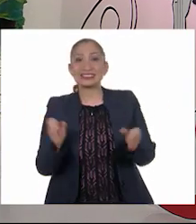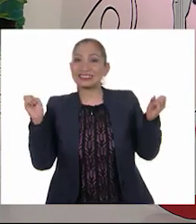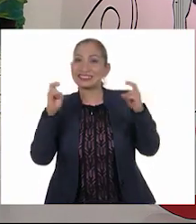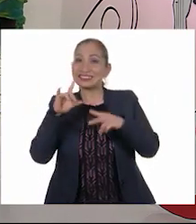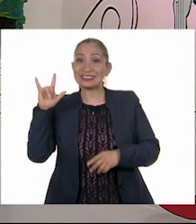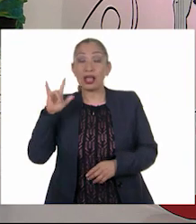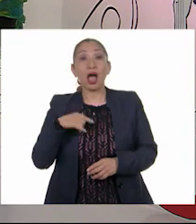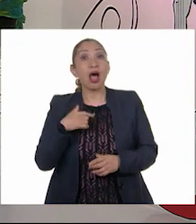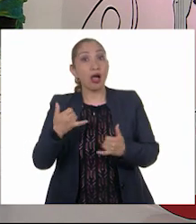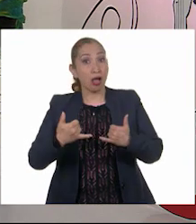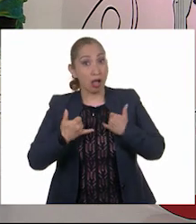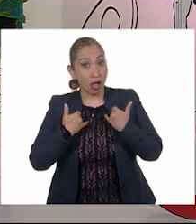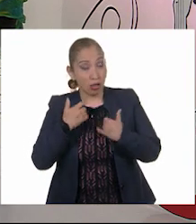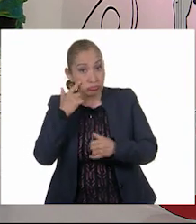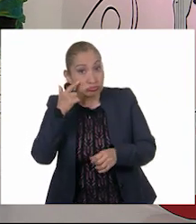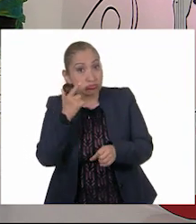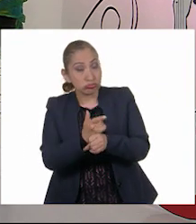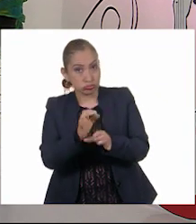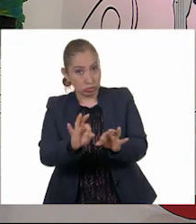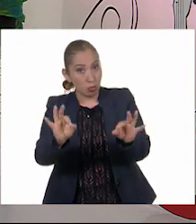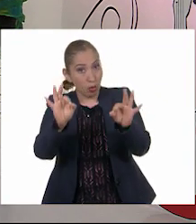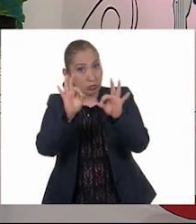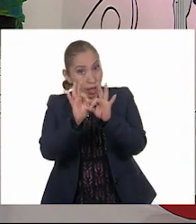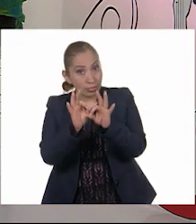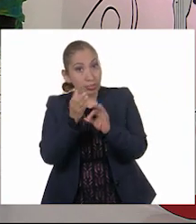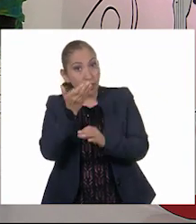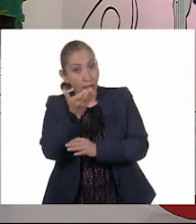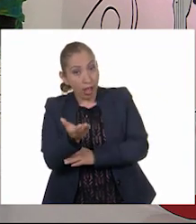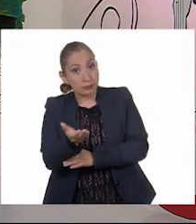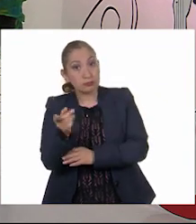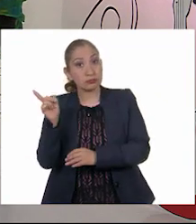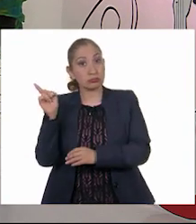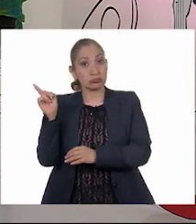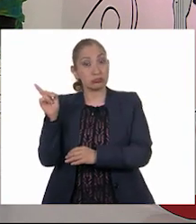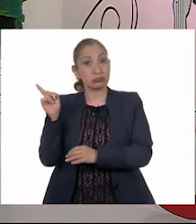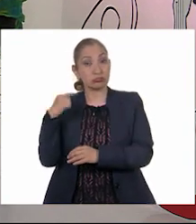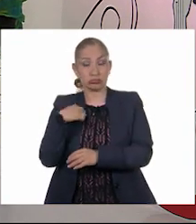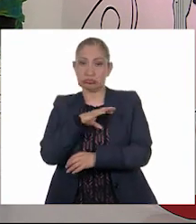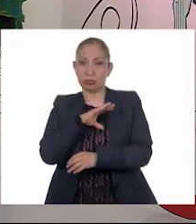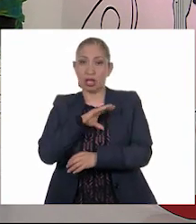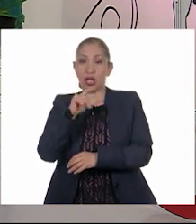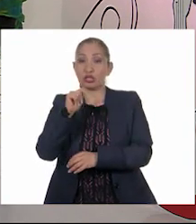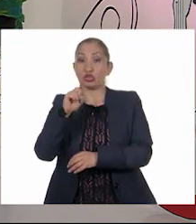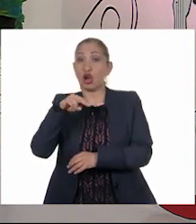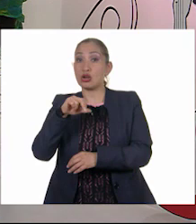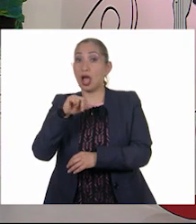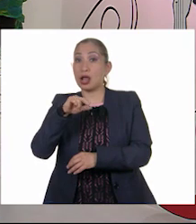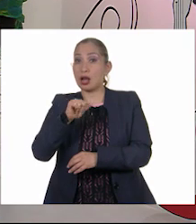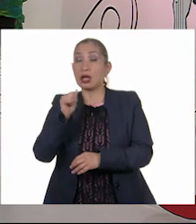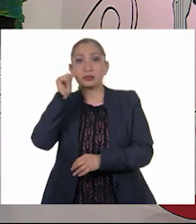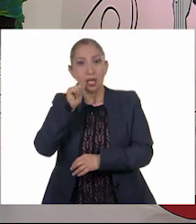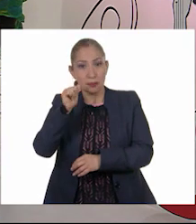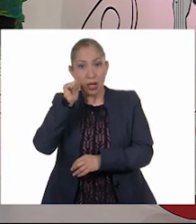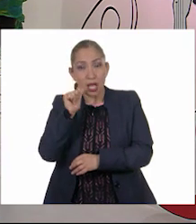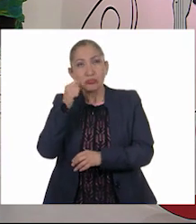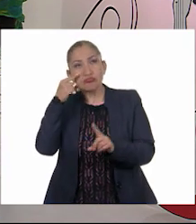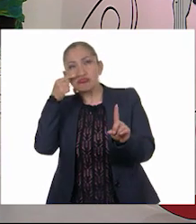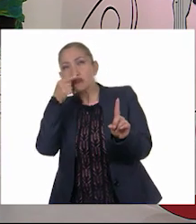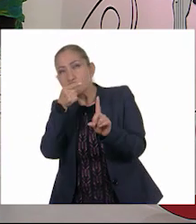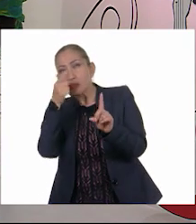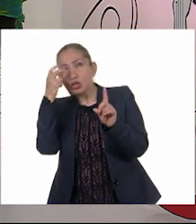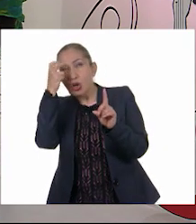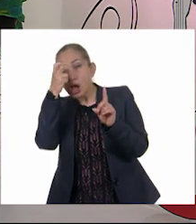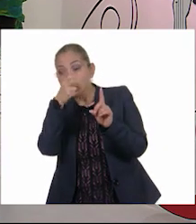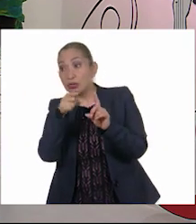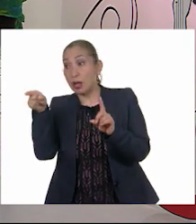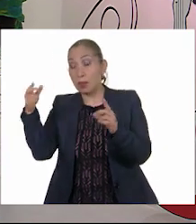Adiós. Jóvenes, dense cuenta lo importante que nos está diciendo nuestra querida Tonana. Siempre seguir nuestros sueños. Así nos